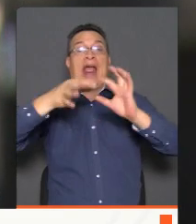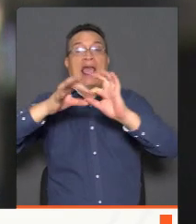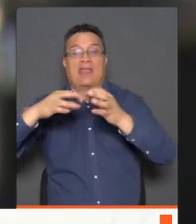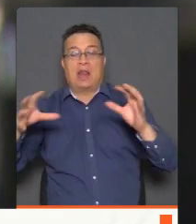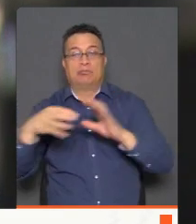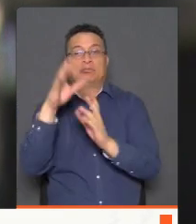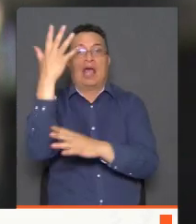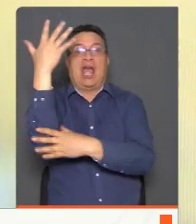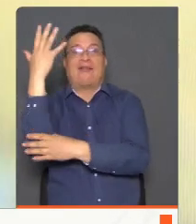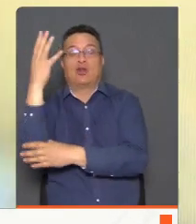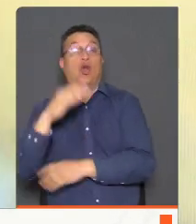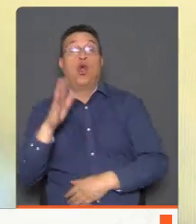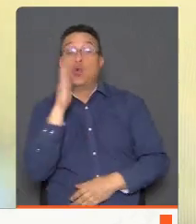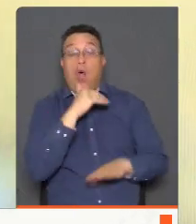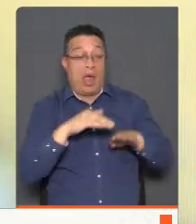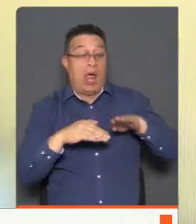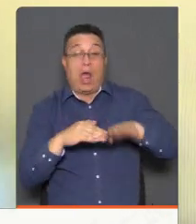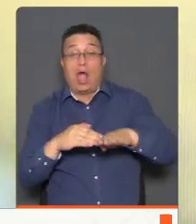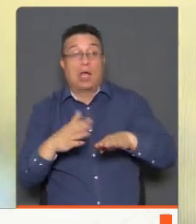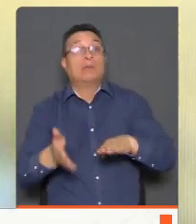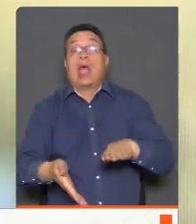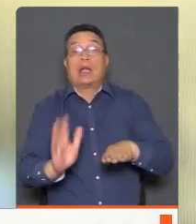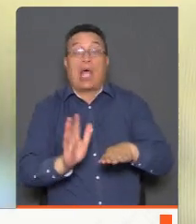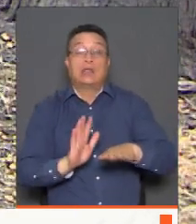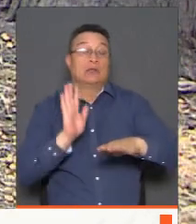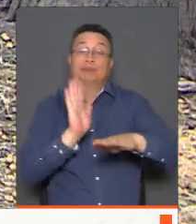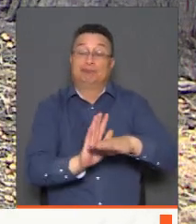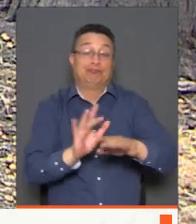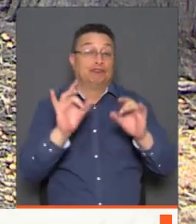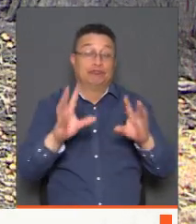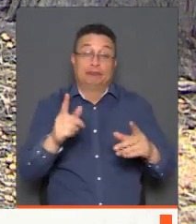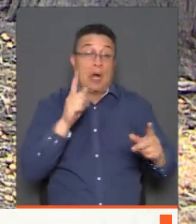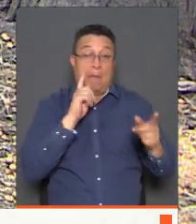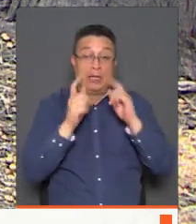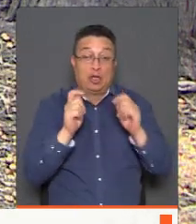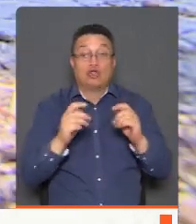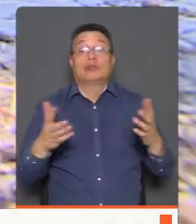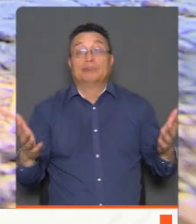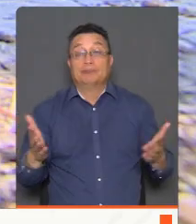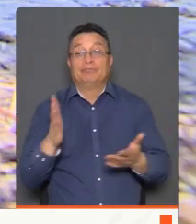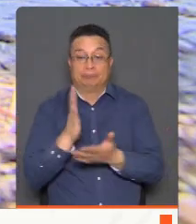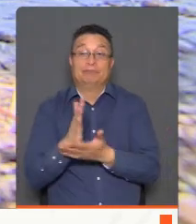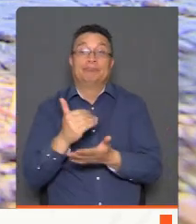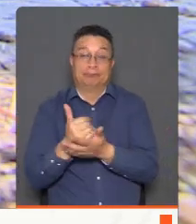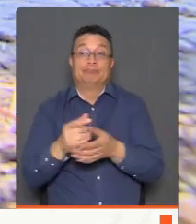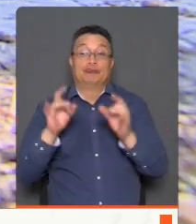tienen estacionamientos y dejarlos en la calle es un riesgo, tomaron medidas extremas.